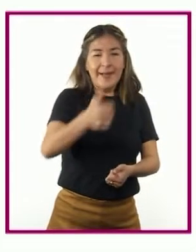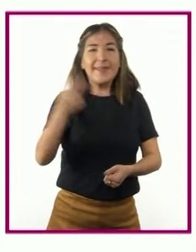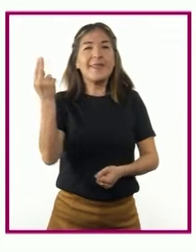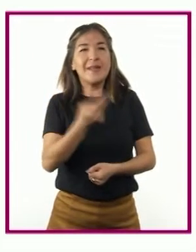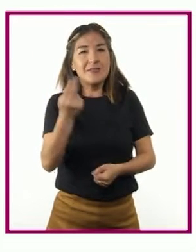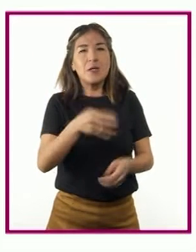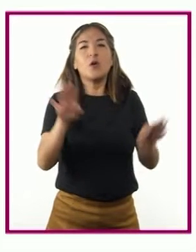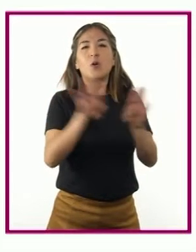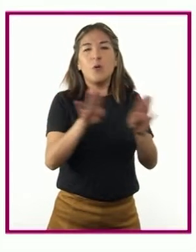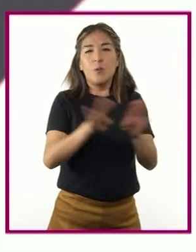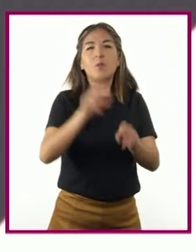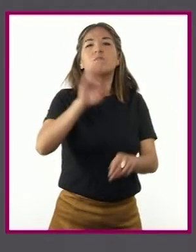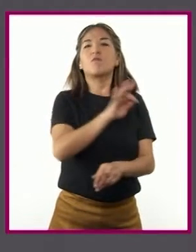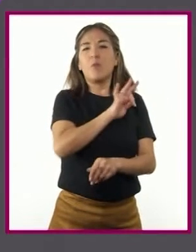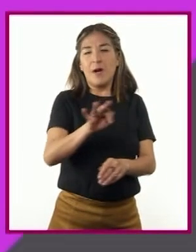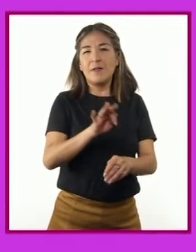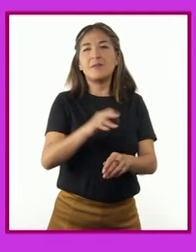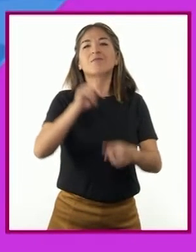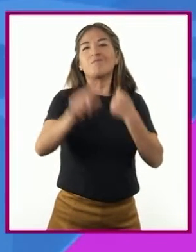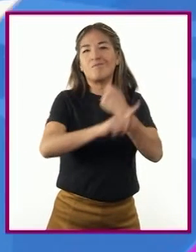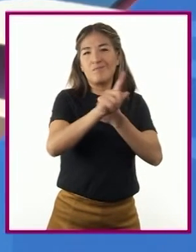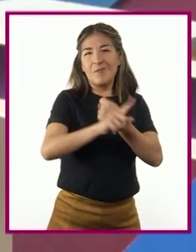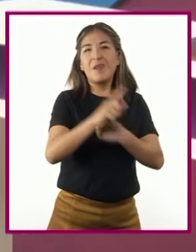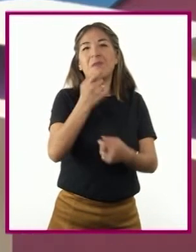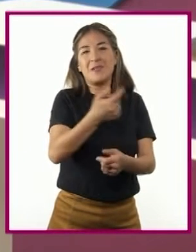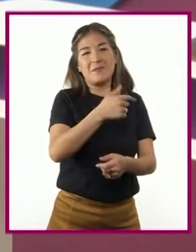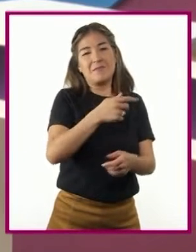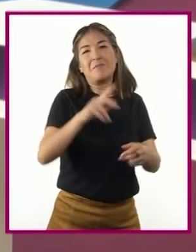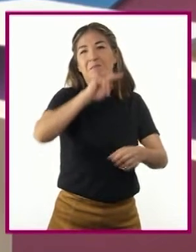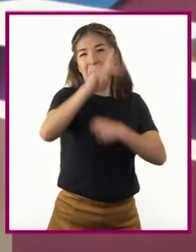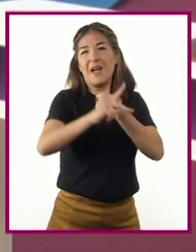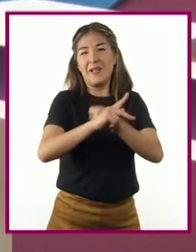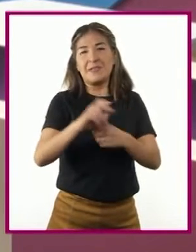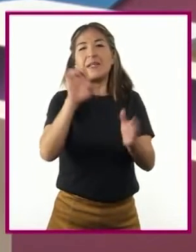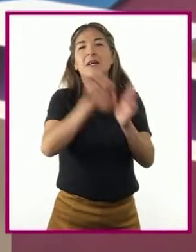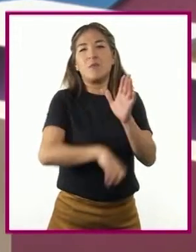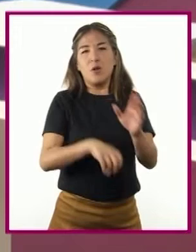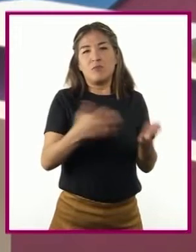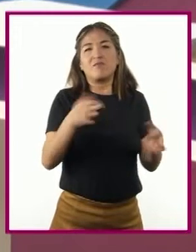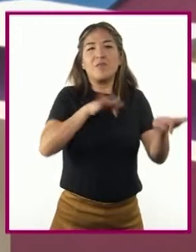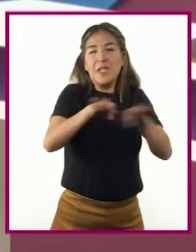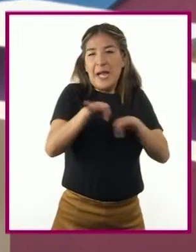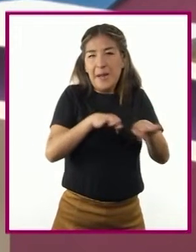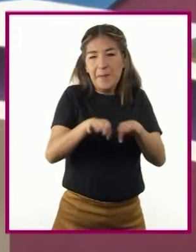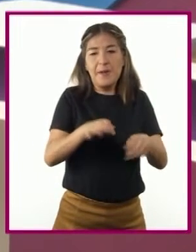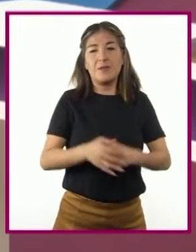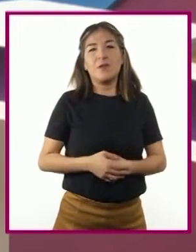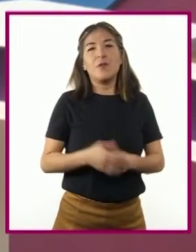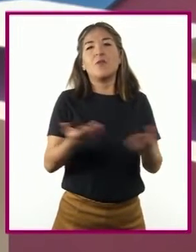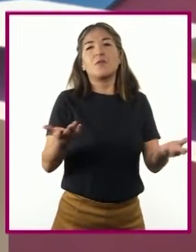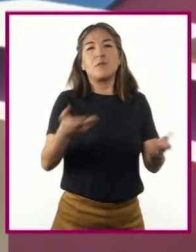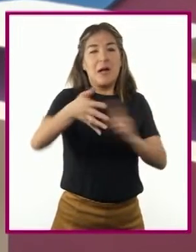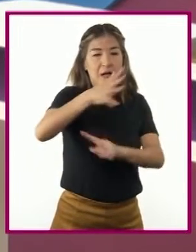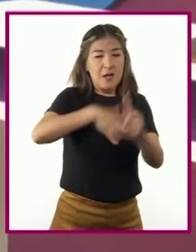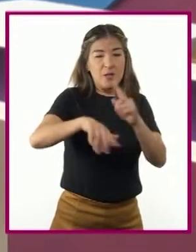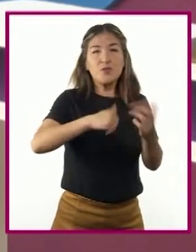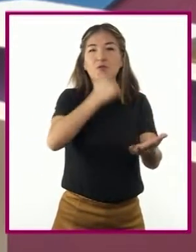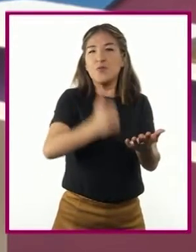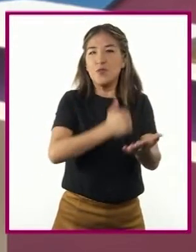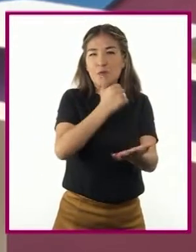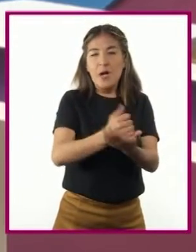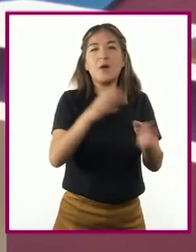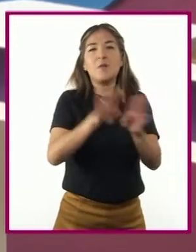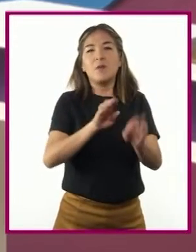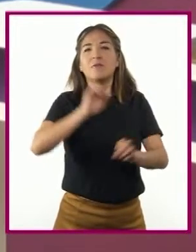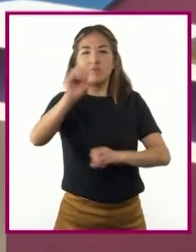básicas y a resolver problemas demográficos, como los relacionados con el empleo, la urbanización y la distribución